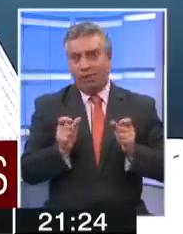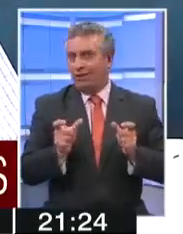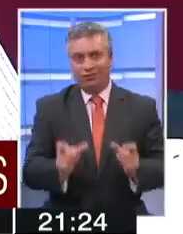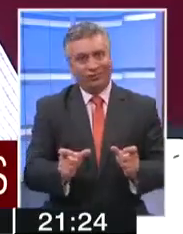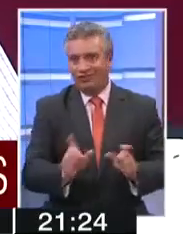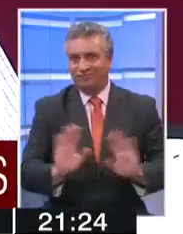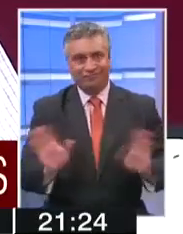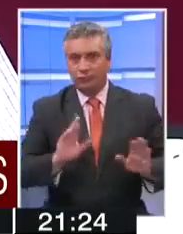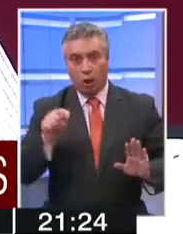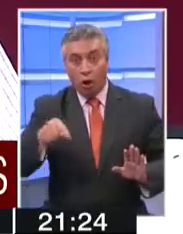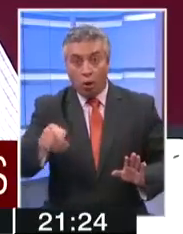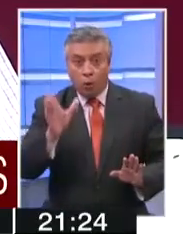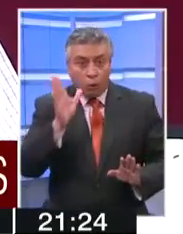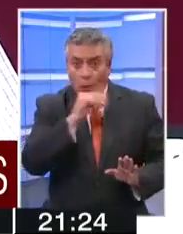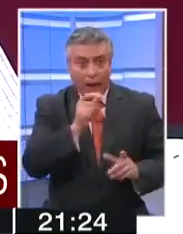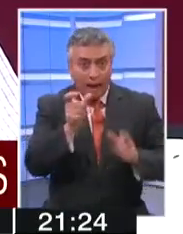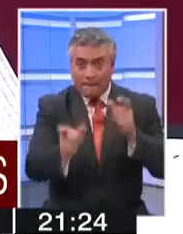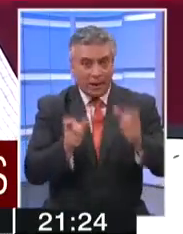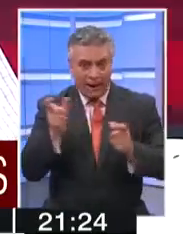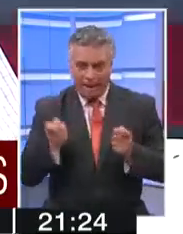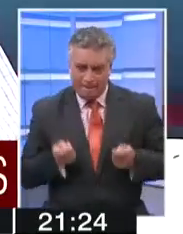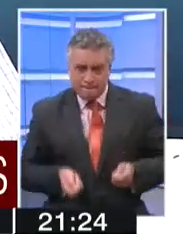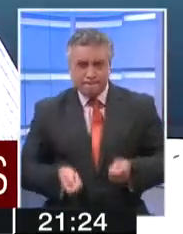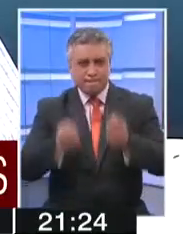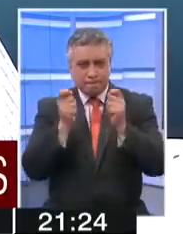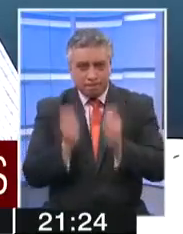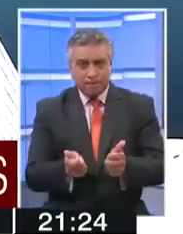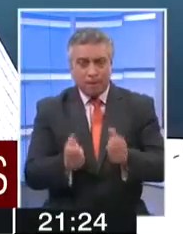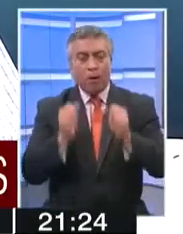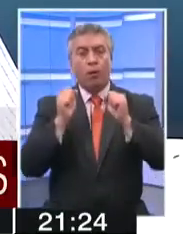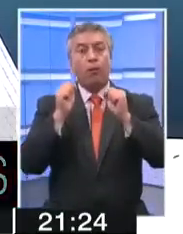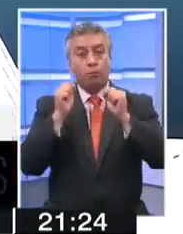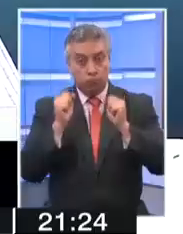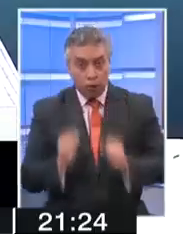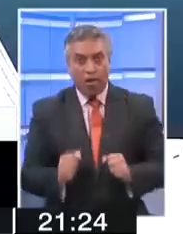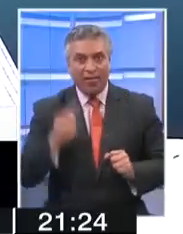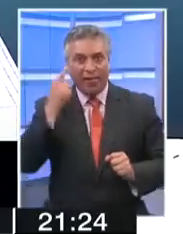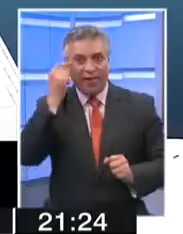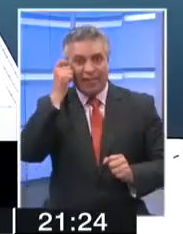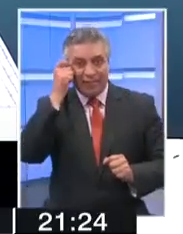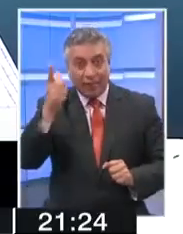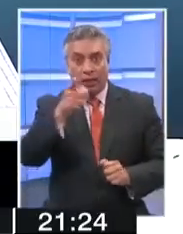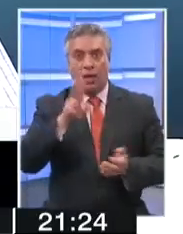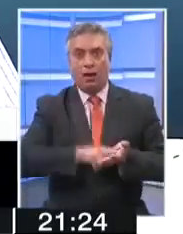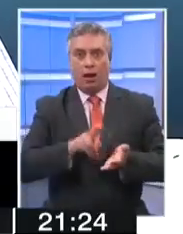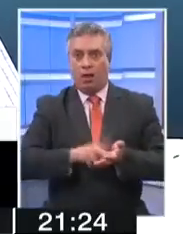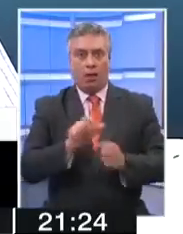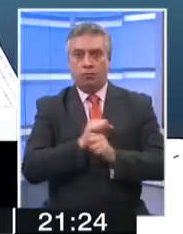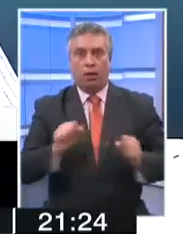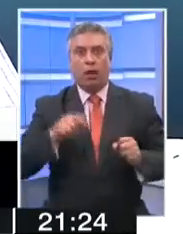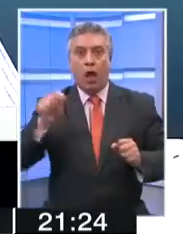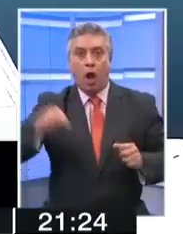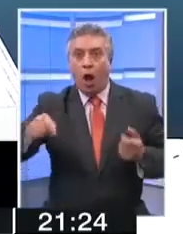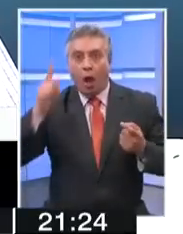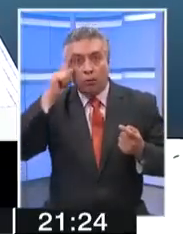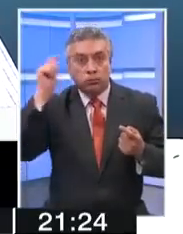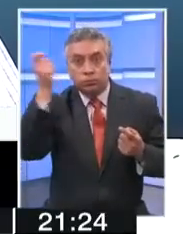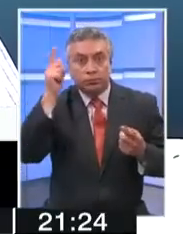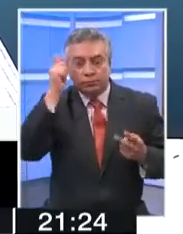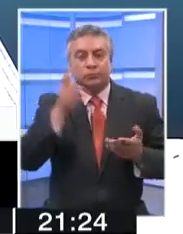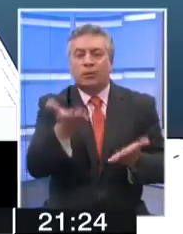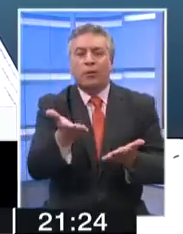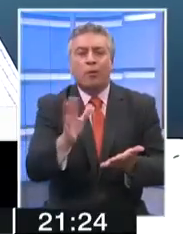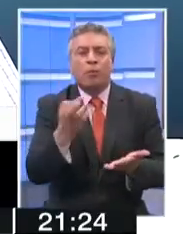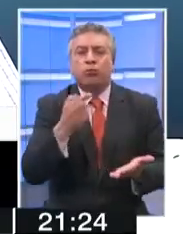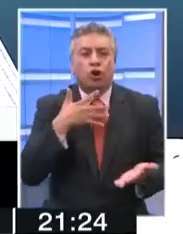no tenemos personas competentes en que puedan entender la realidad. Hoy día estamos improvisando. ¿Por qué? ¿A quién se